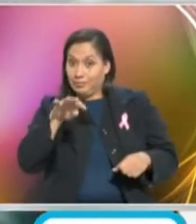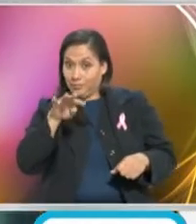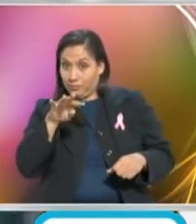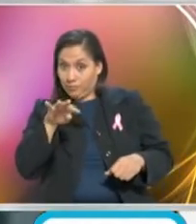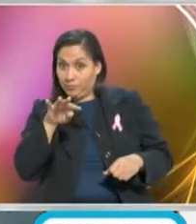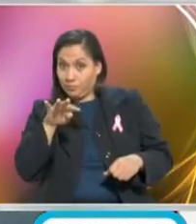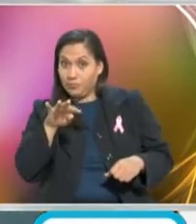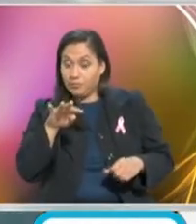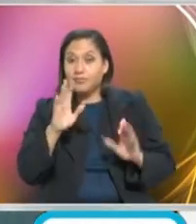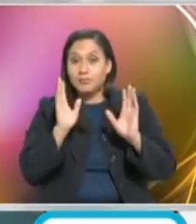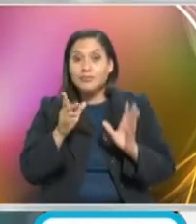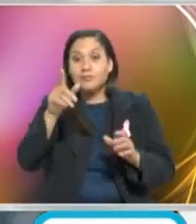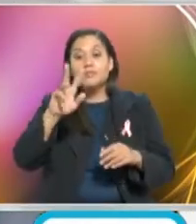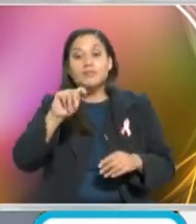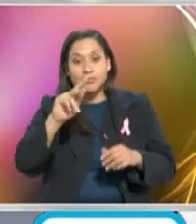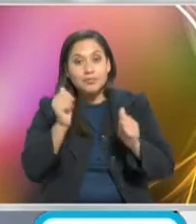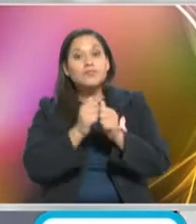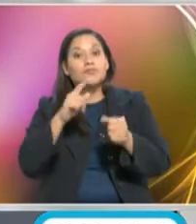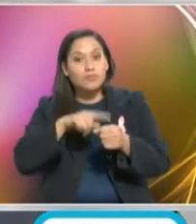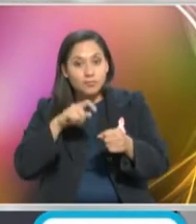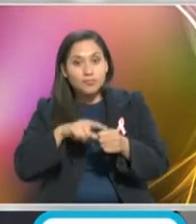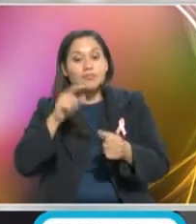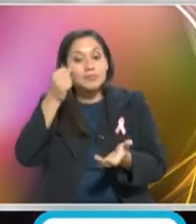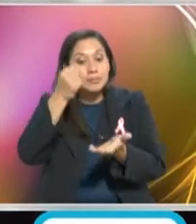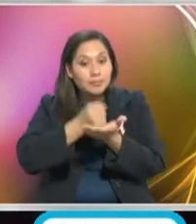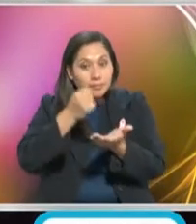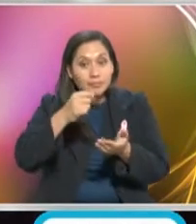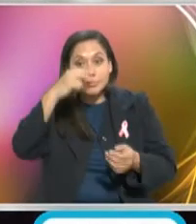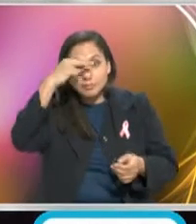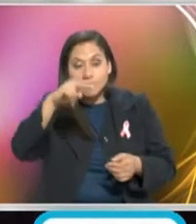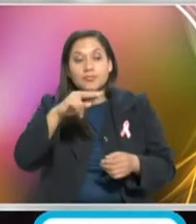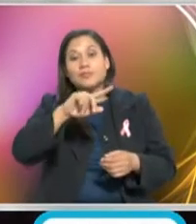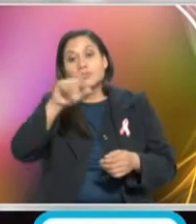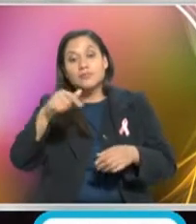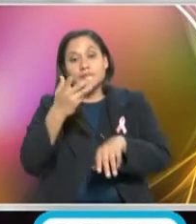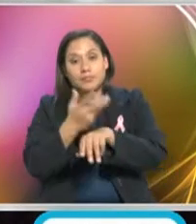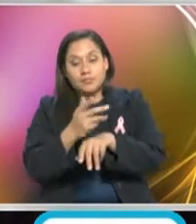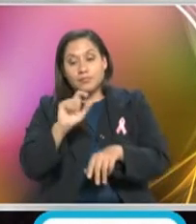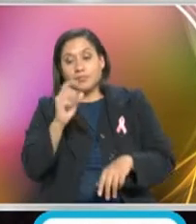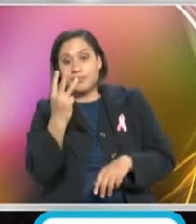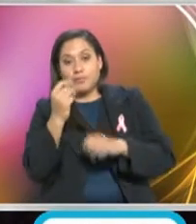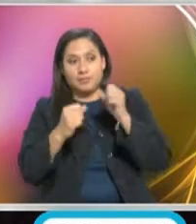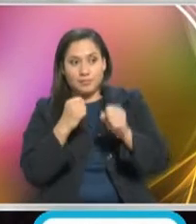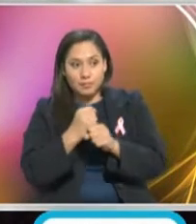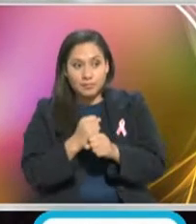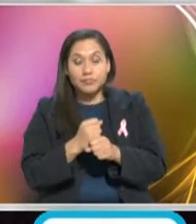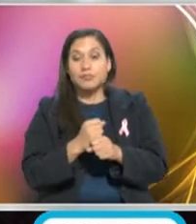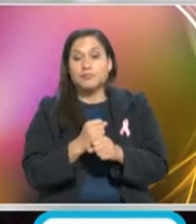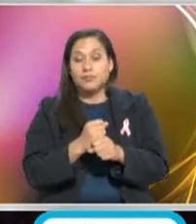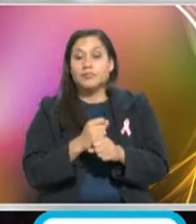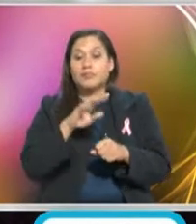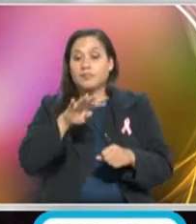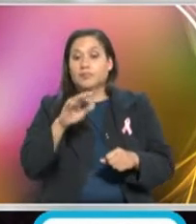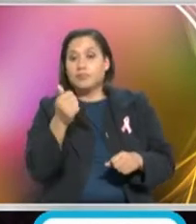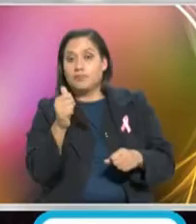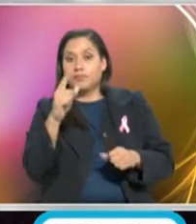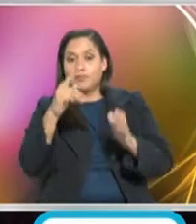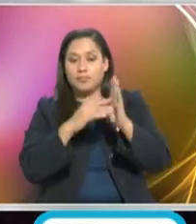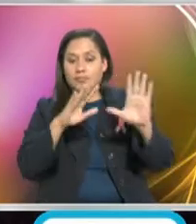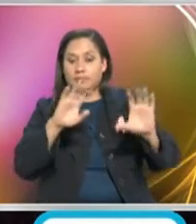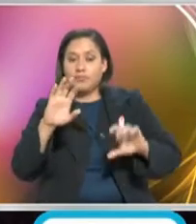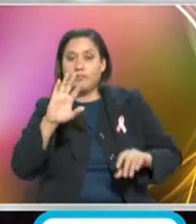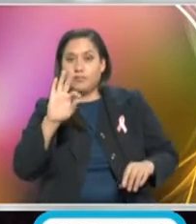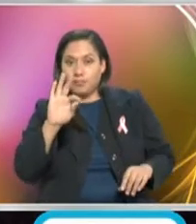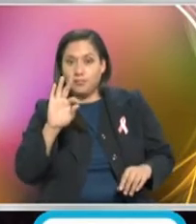19 ya tenía la televisión a colores. La patentó en México y en Estados Unidos a los 23 años. Wow. El 19 de agosto de